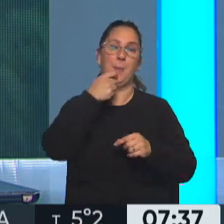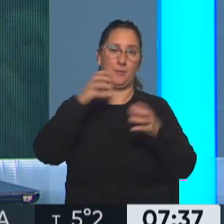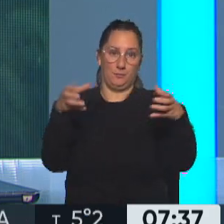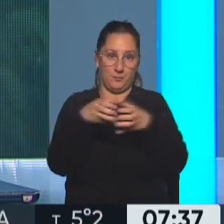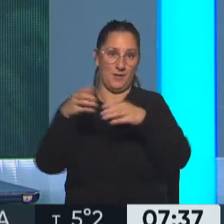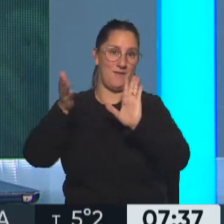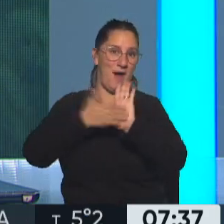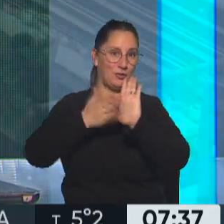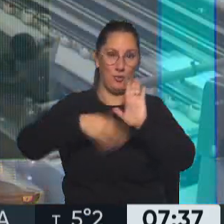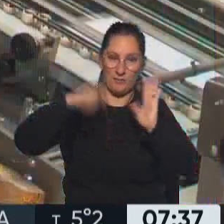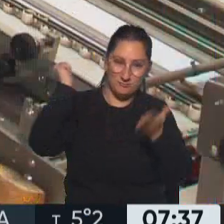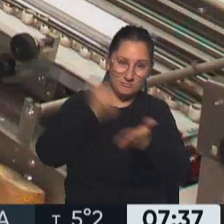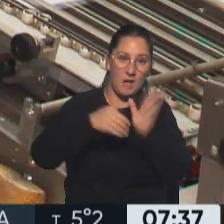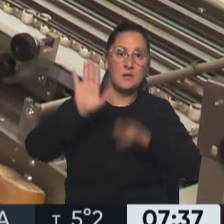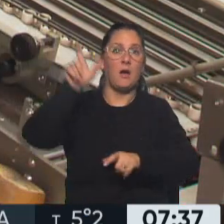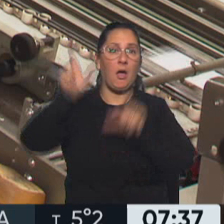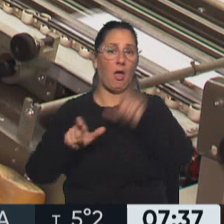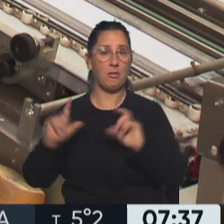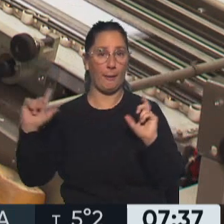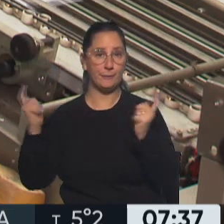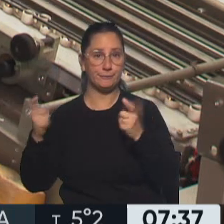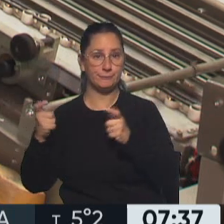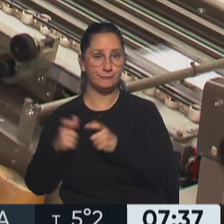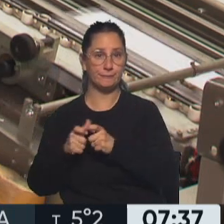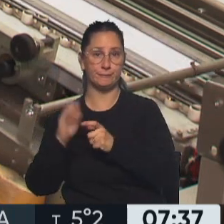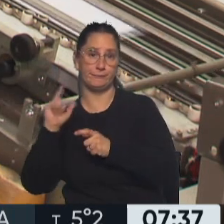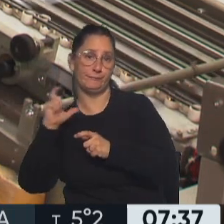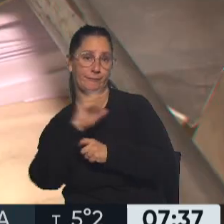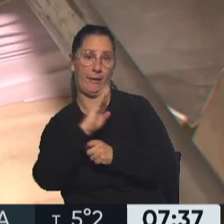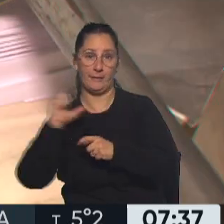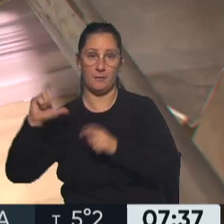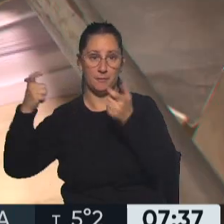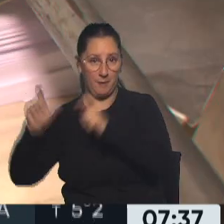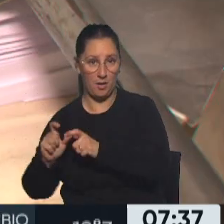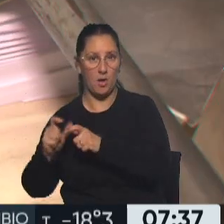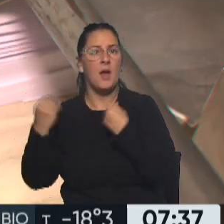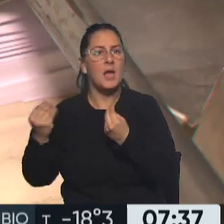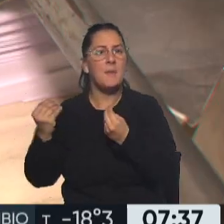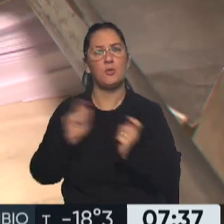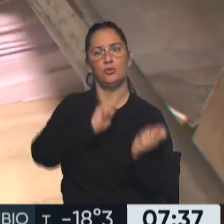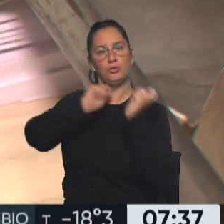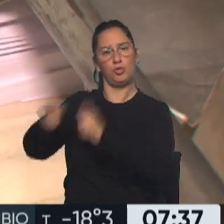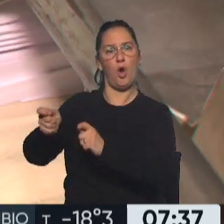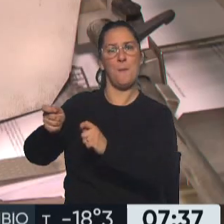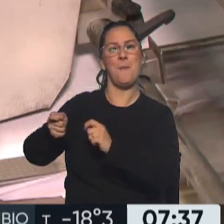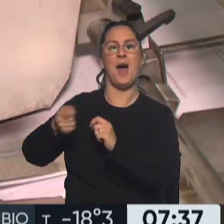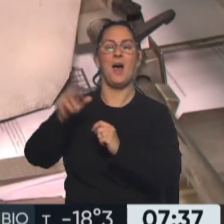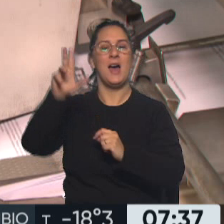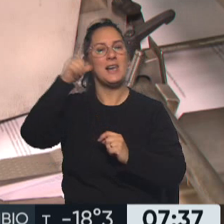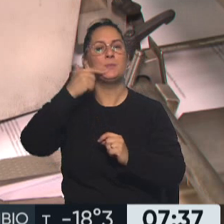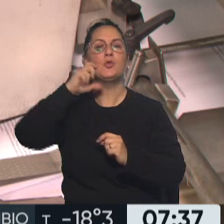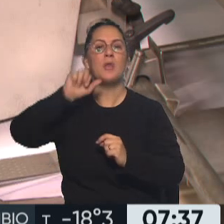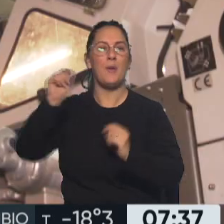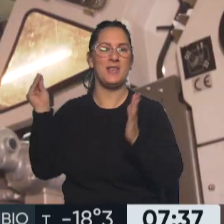más facturan, hay cada vez menos gente. ¿Qué es lo que puede estar pasando? Se están yendo autónomos a responsable inscripto. ¿Por